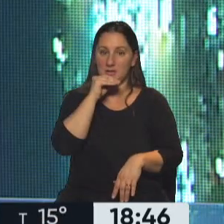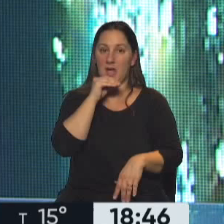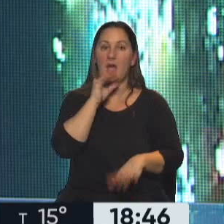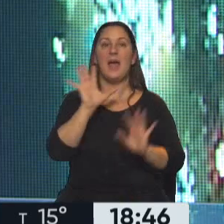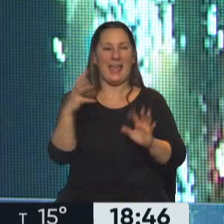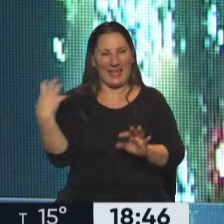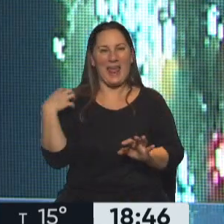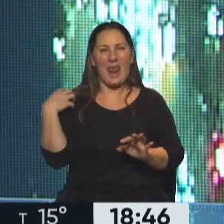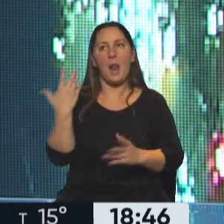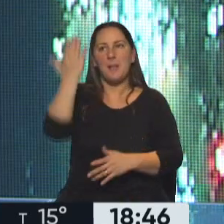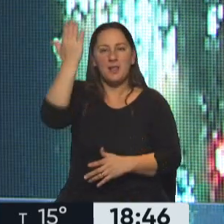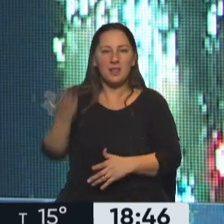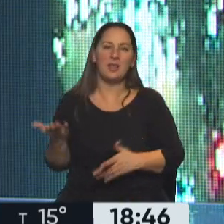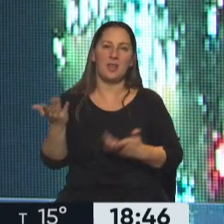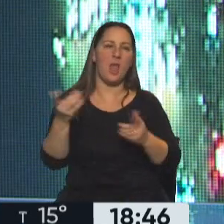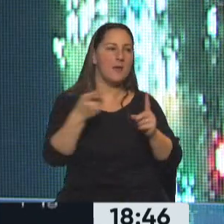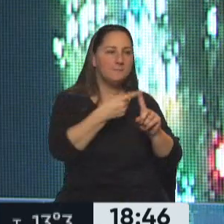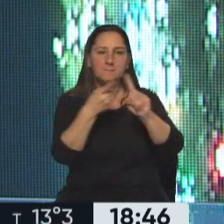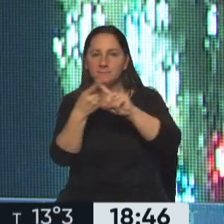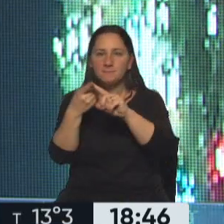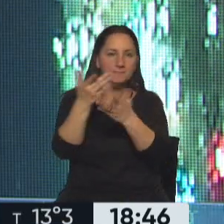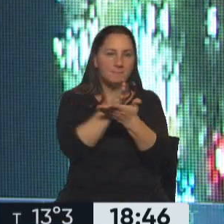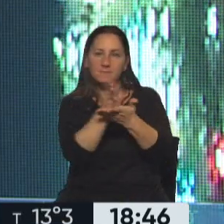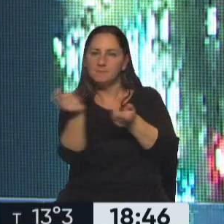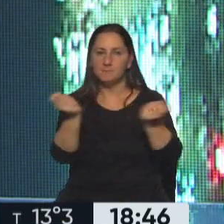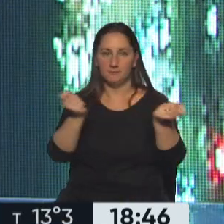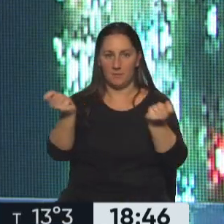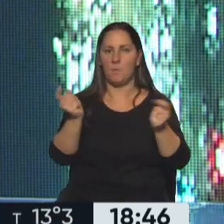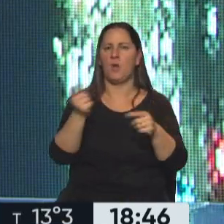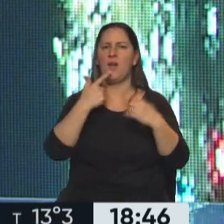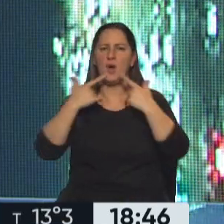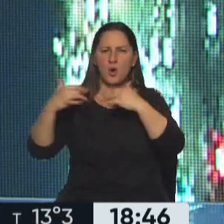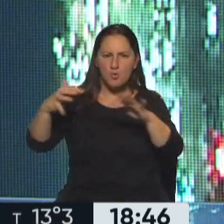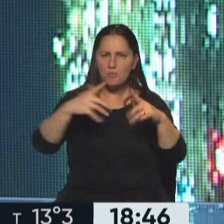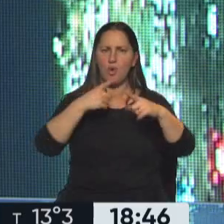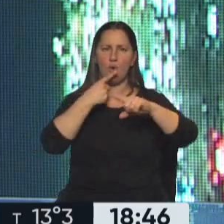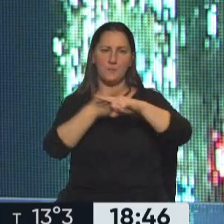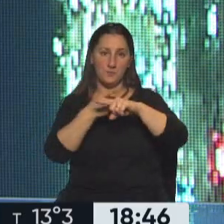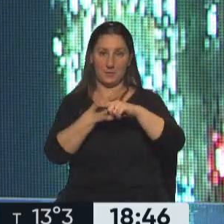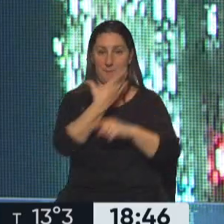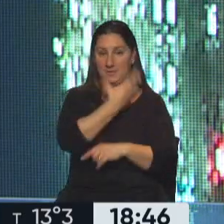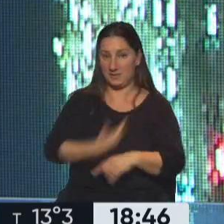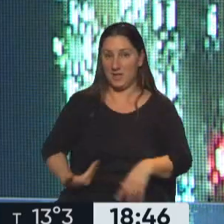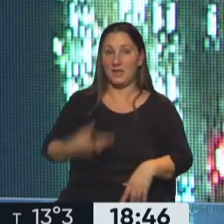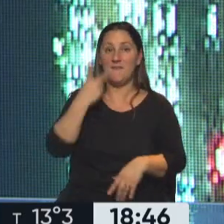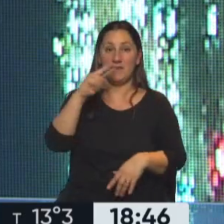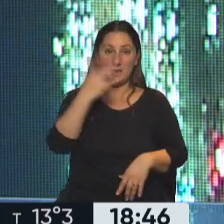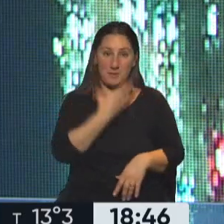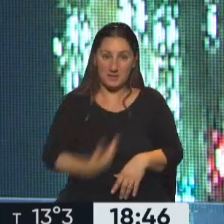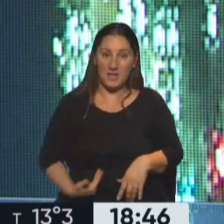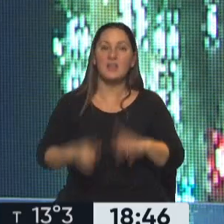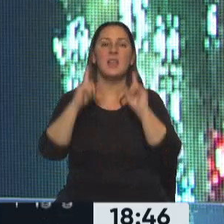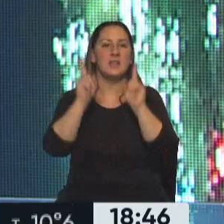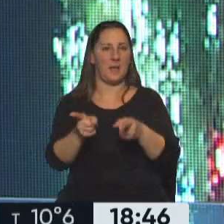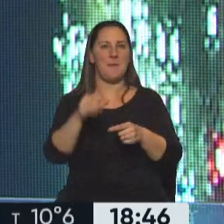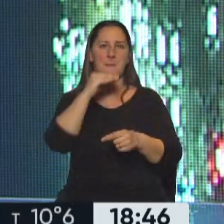términos generales, ¿no? Porque también en esta interna y en estas discusiones que se han dado entre el presidente y la vicepresidenta, también estuvo ahí